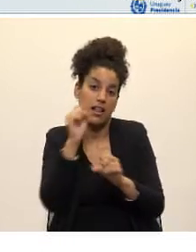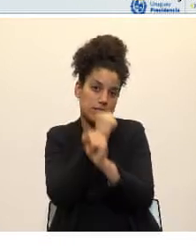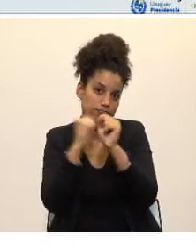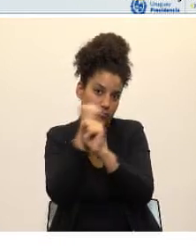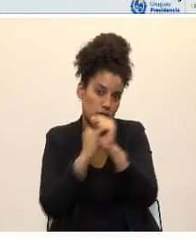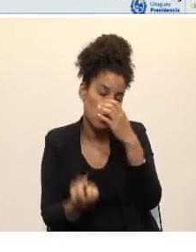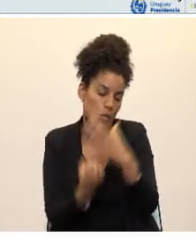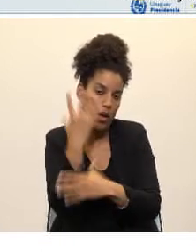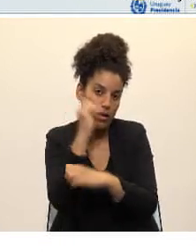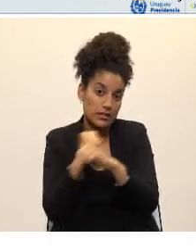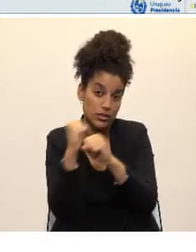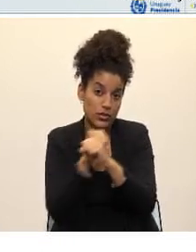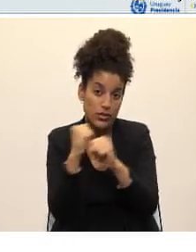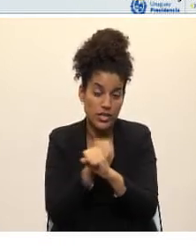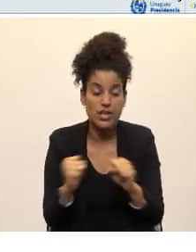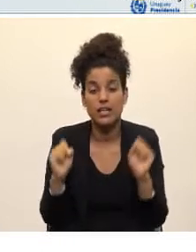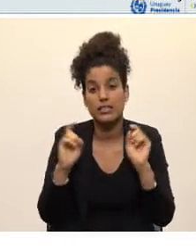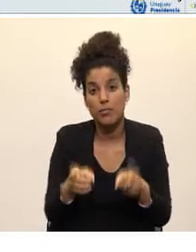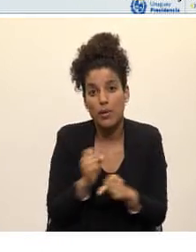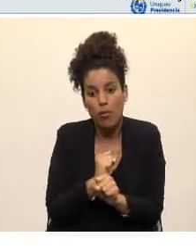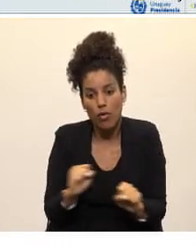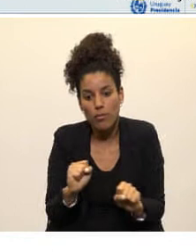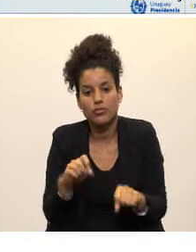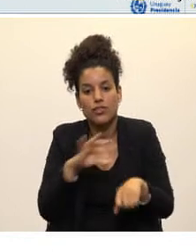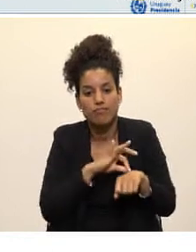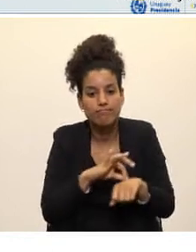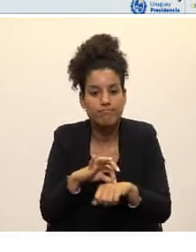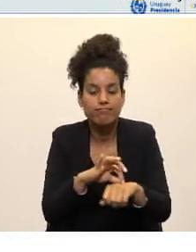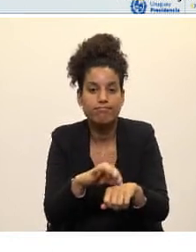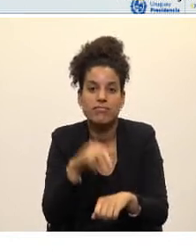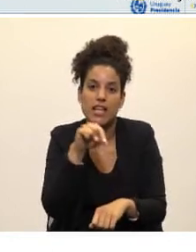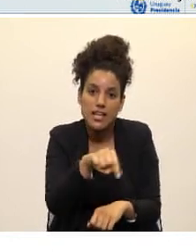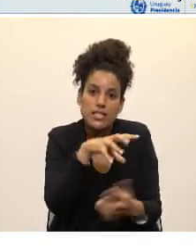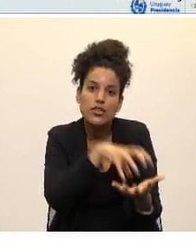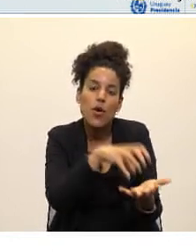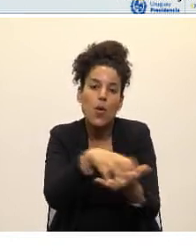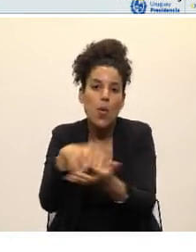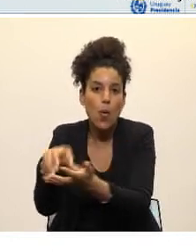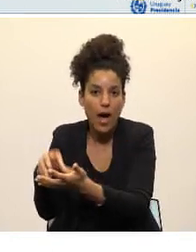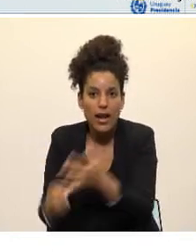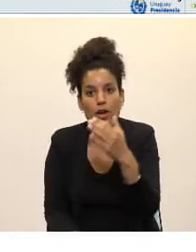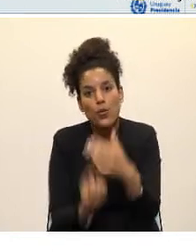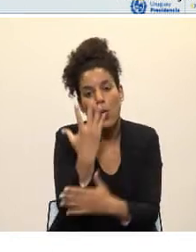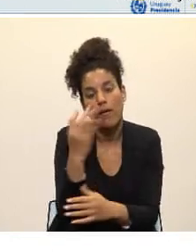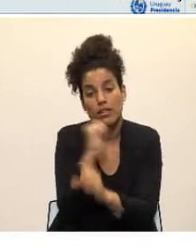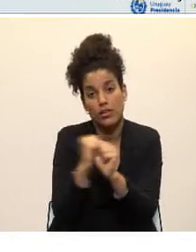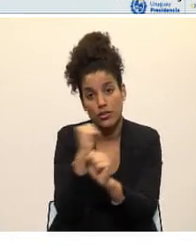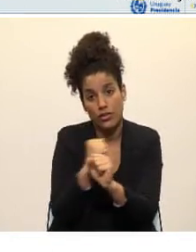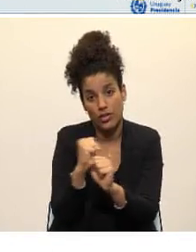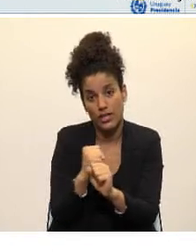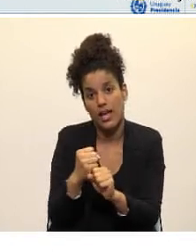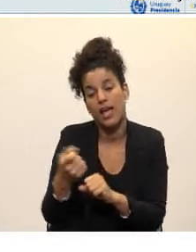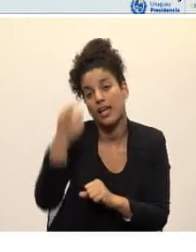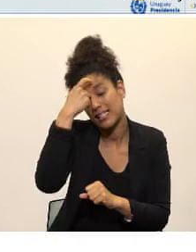tenemos que poder acompañar con lo que son estos campos disciplinares para la creación de tecnología, que es las ciencias